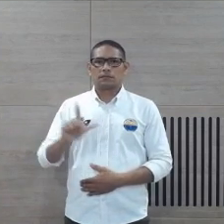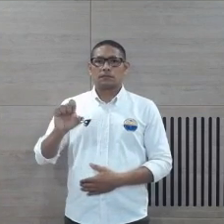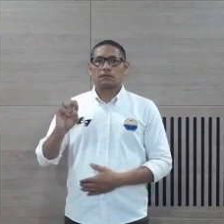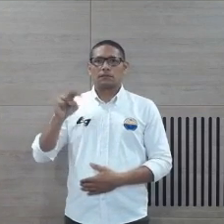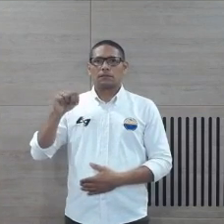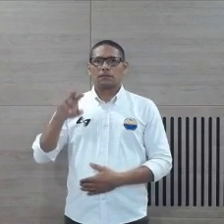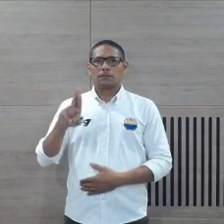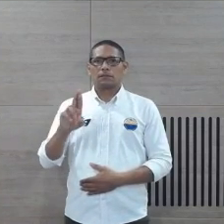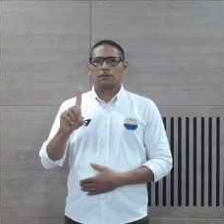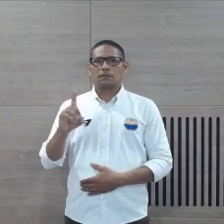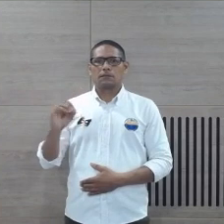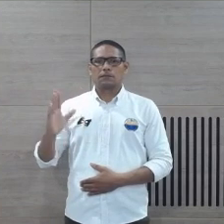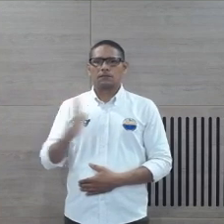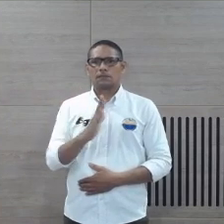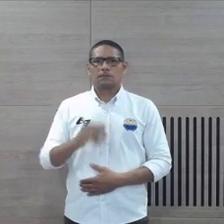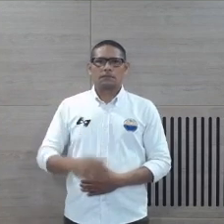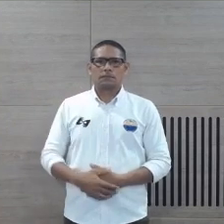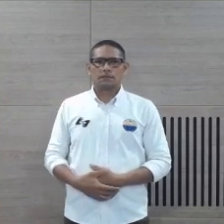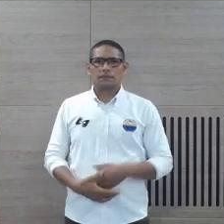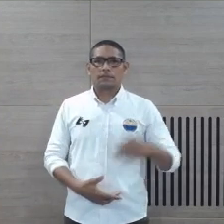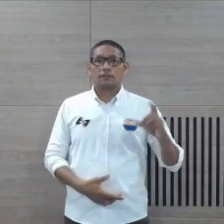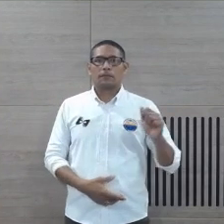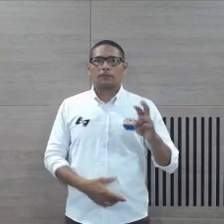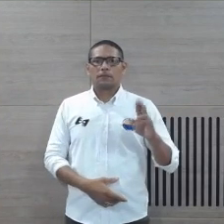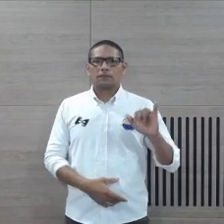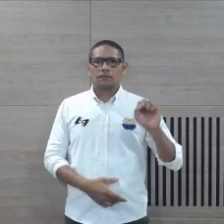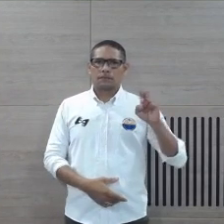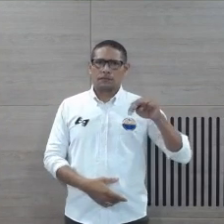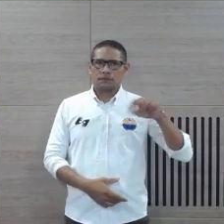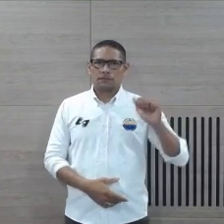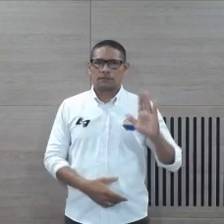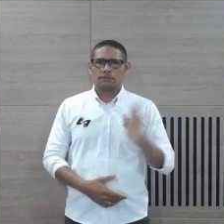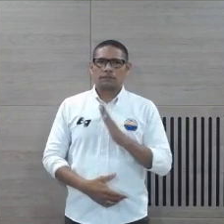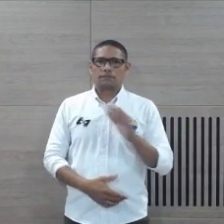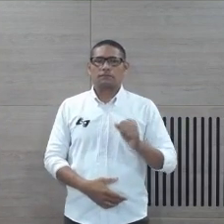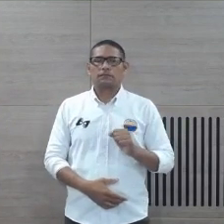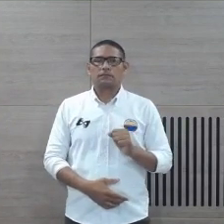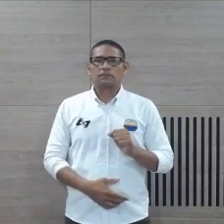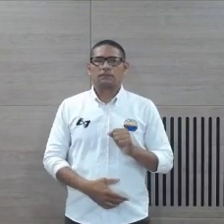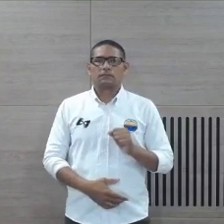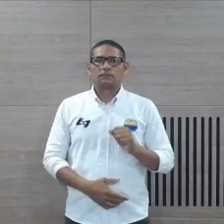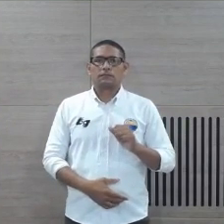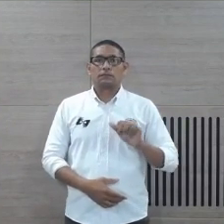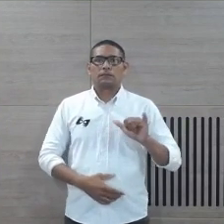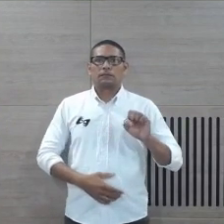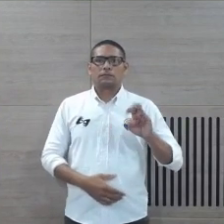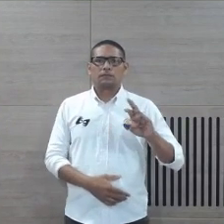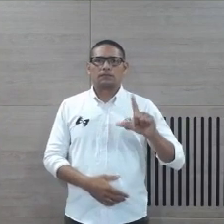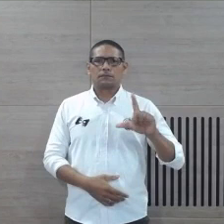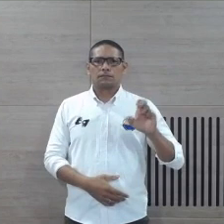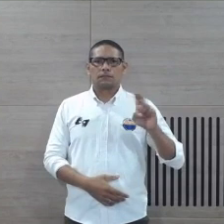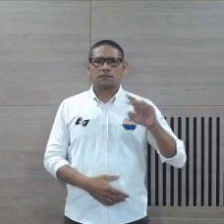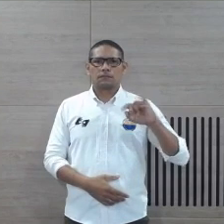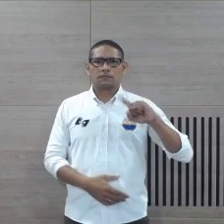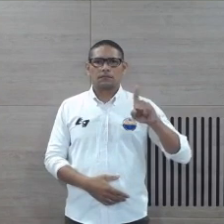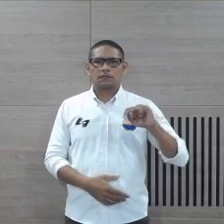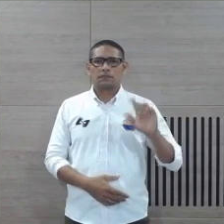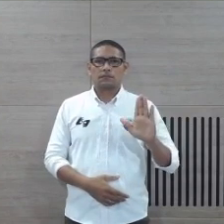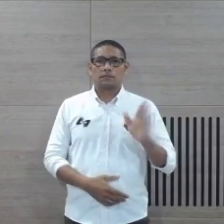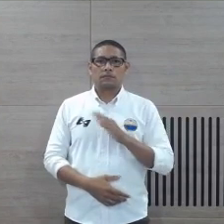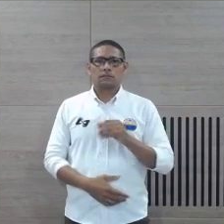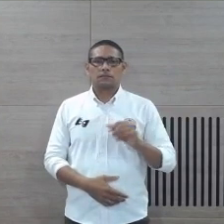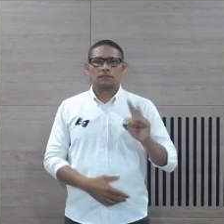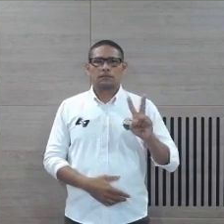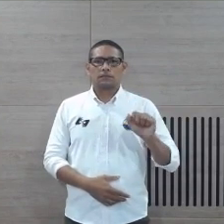Dariana Gisela Figueroa Maldonado. Yorleinis Melisa González Rivas. Valentina Herrera Sierra.